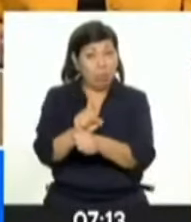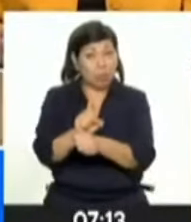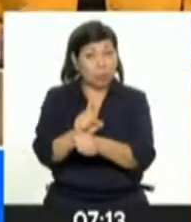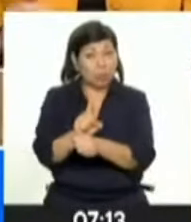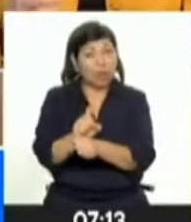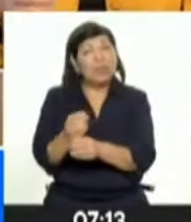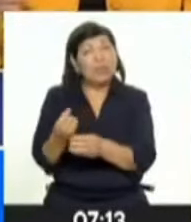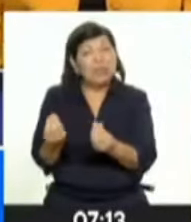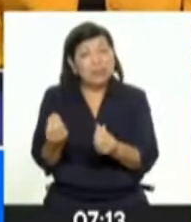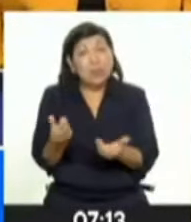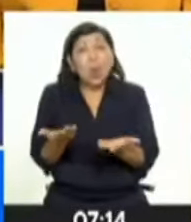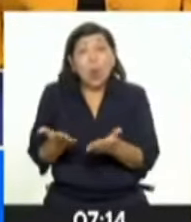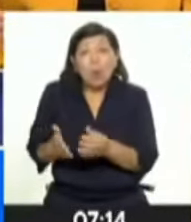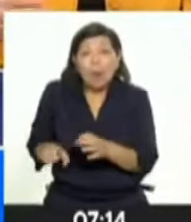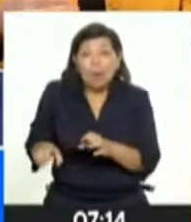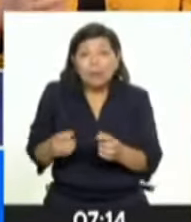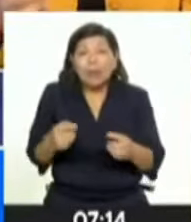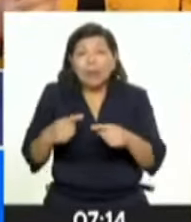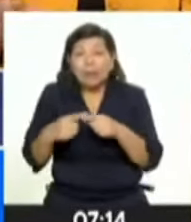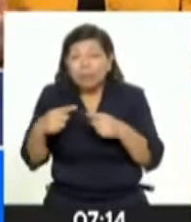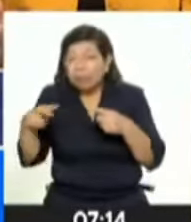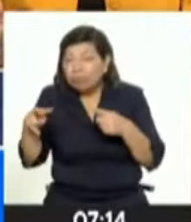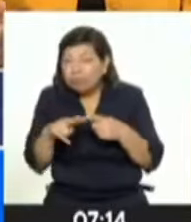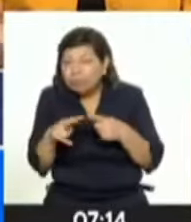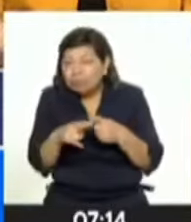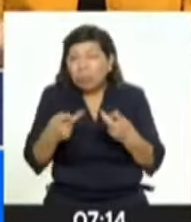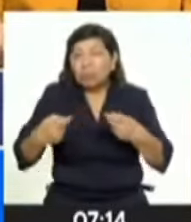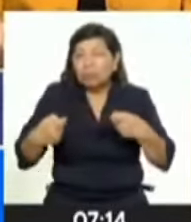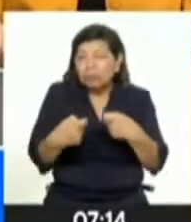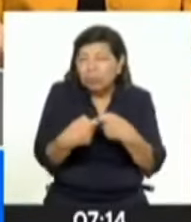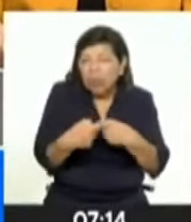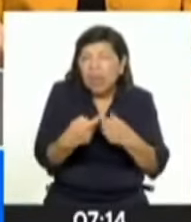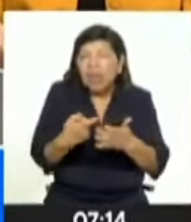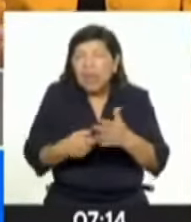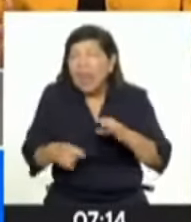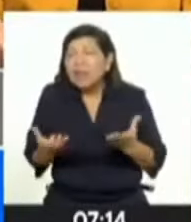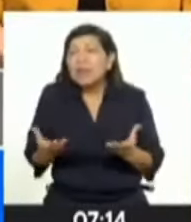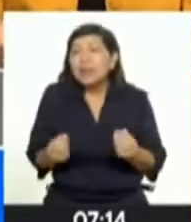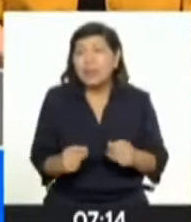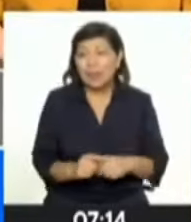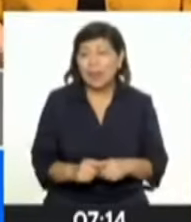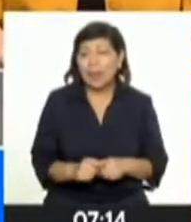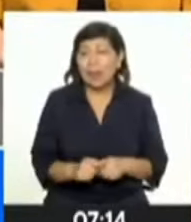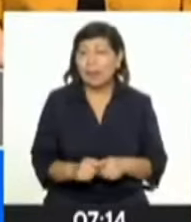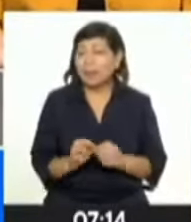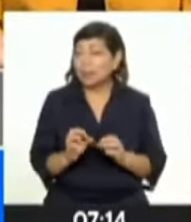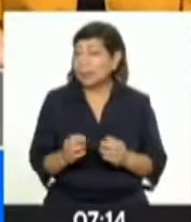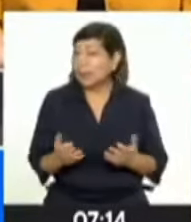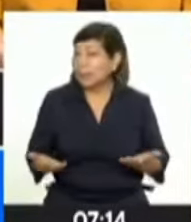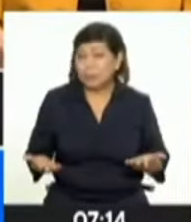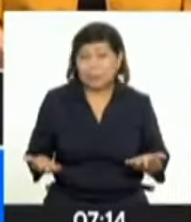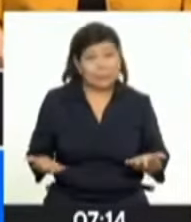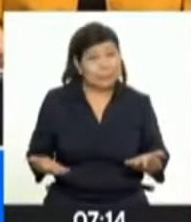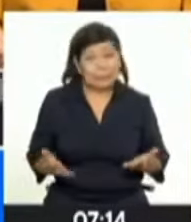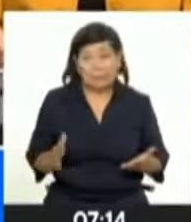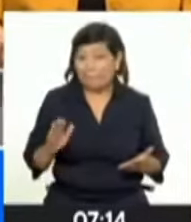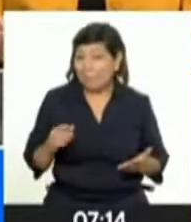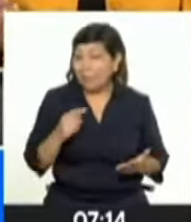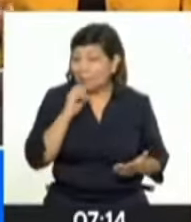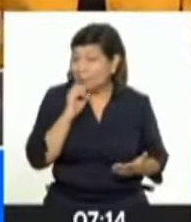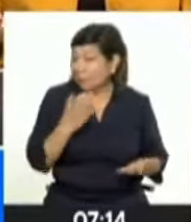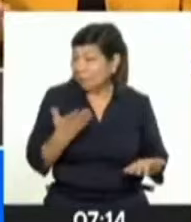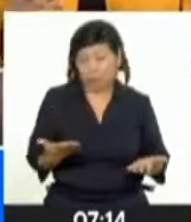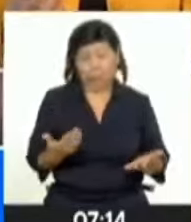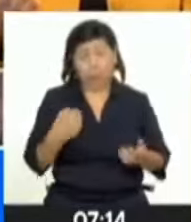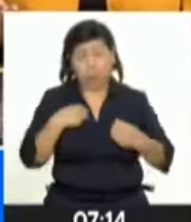para que puedan seguir las redes sociales y estar al día de este tipo de retos, porque la verdad es que nosotros también, les confieso,